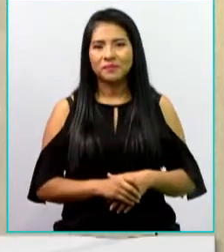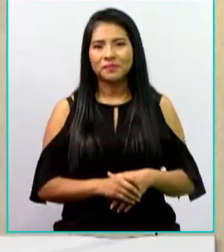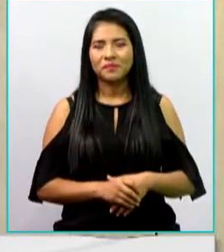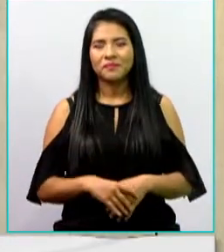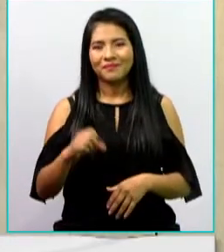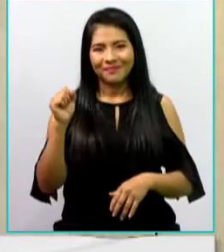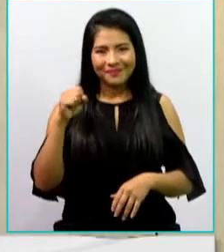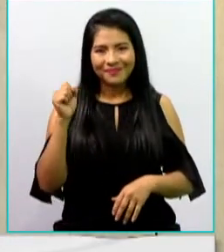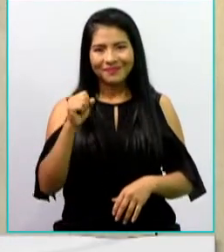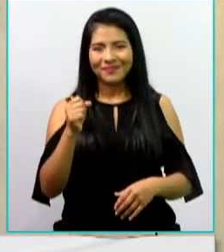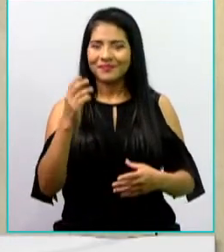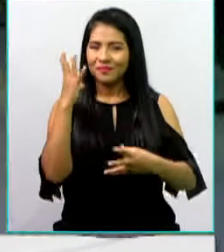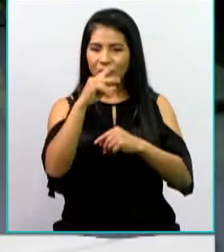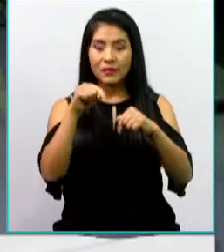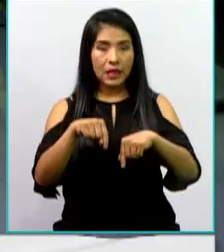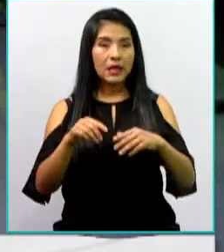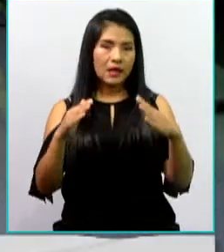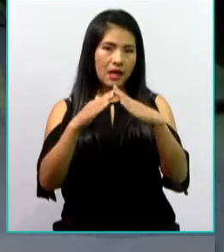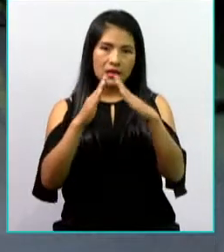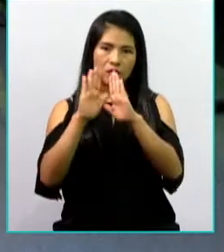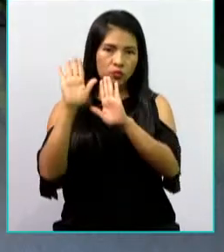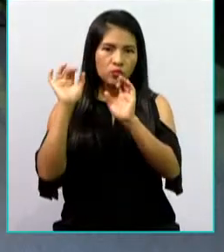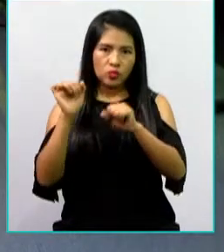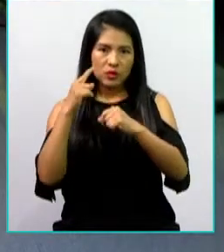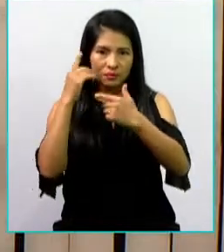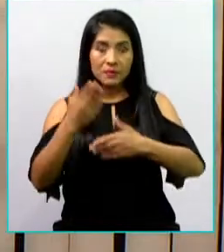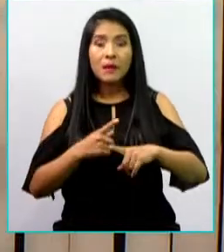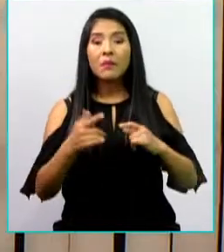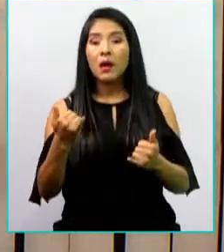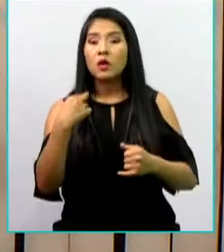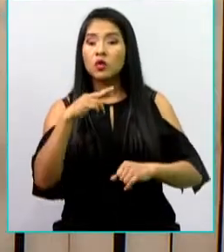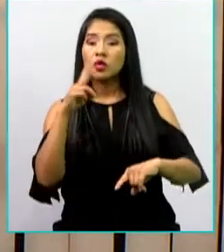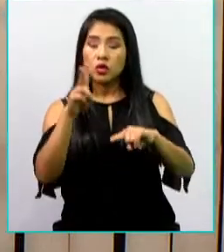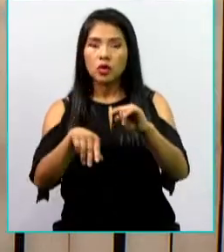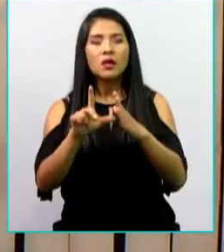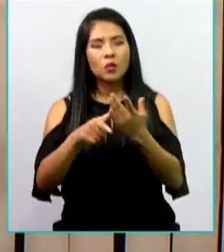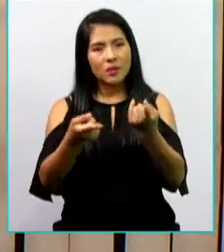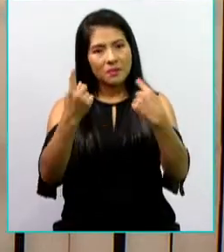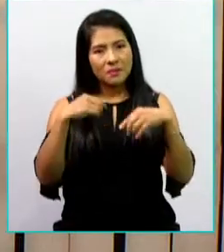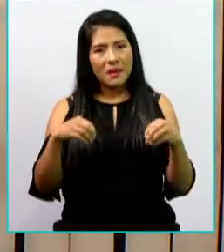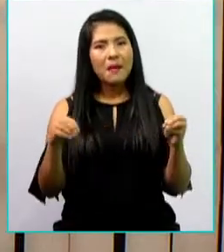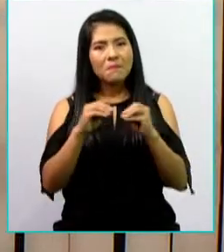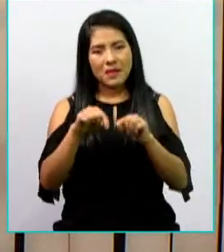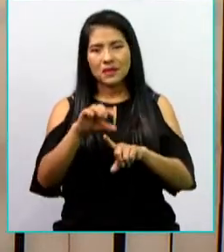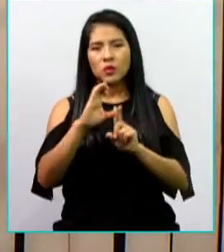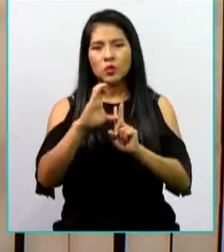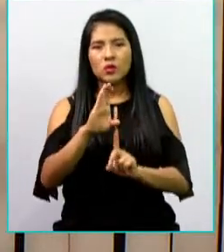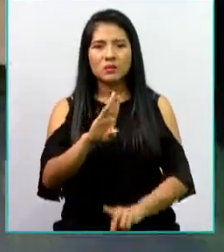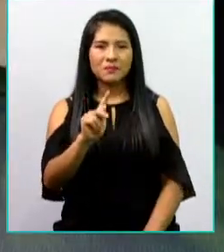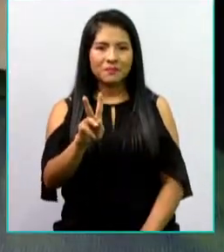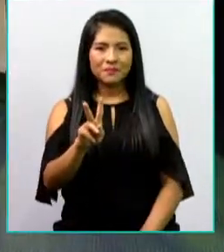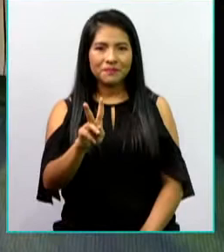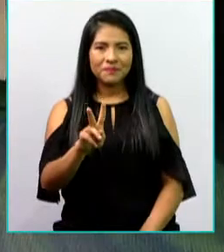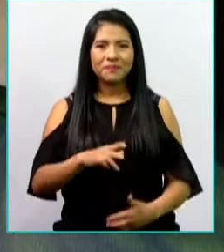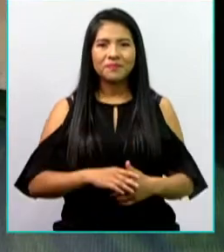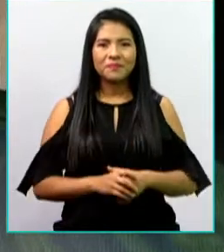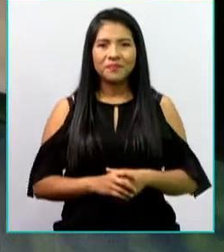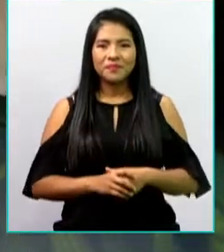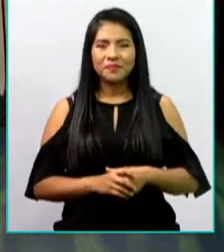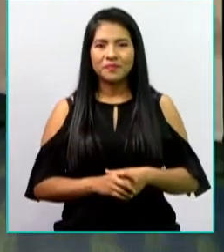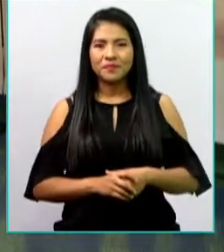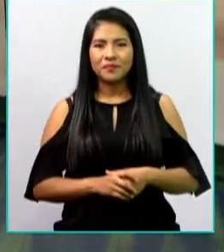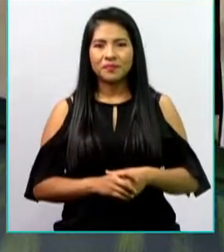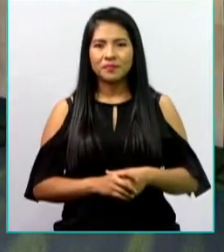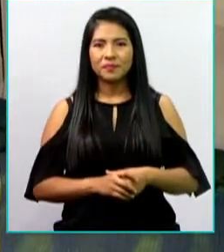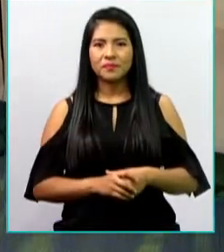venido. Ya sabes que esta es tu casa. Y así, con tan linda entrevista, nosotros nos damos un corte y volvemos con más en Culturas BTV. Gracias.